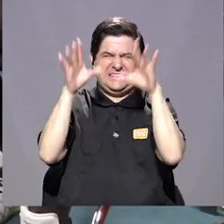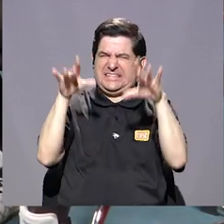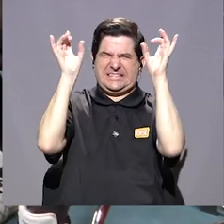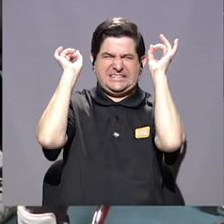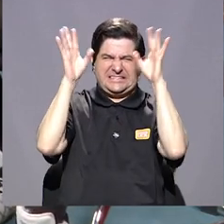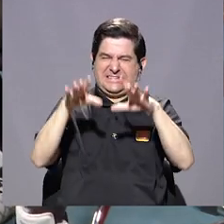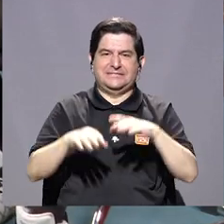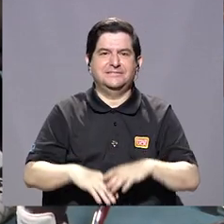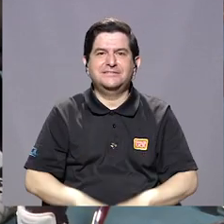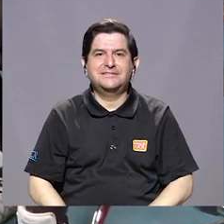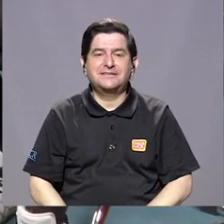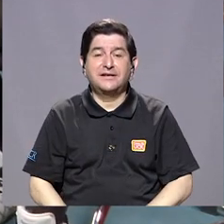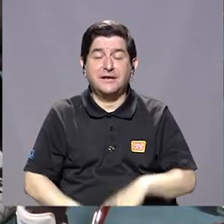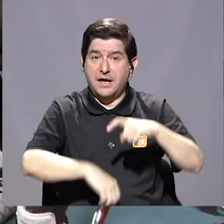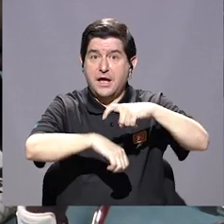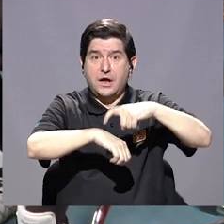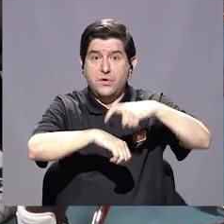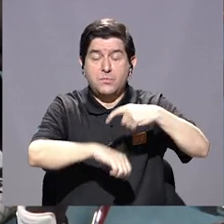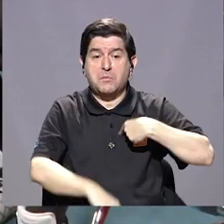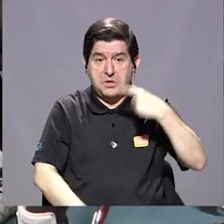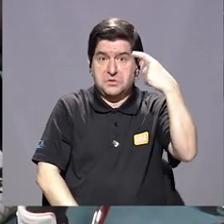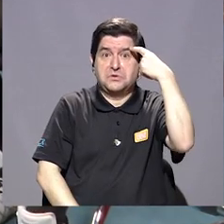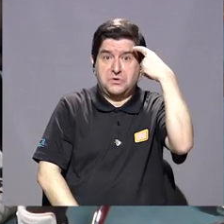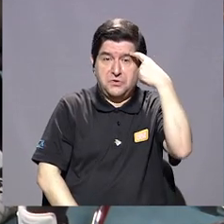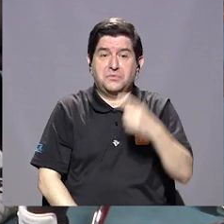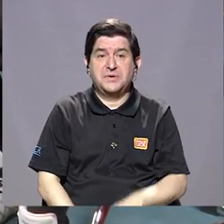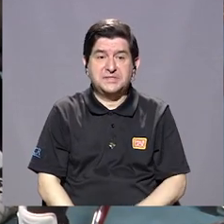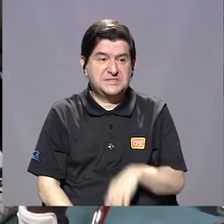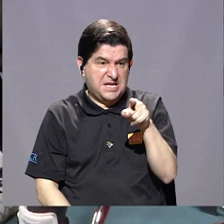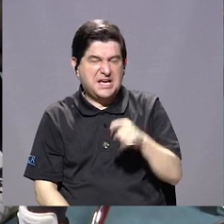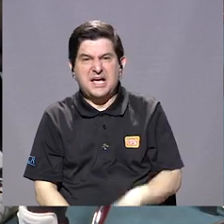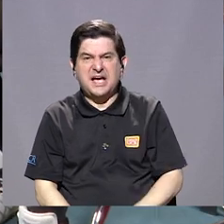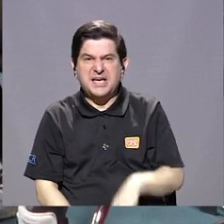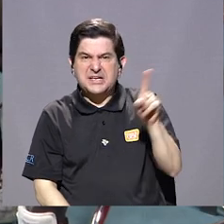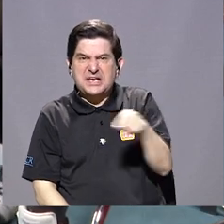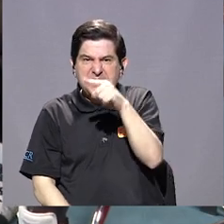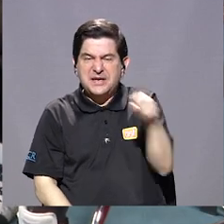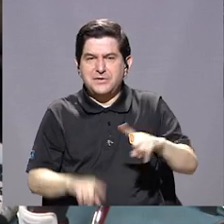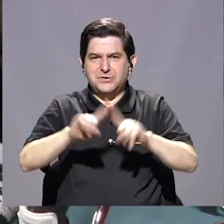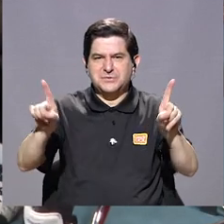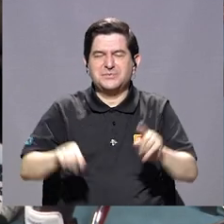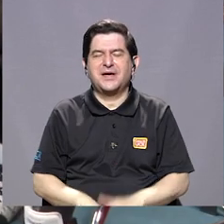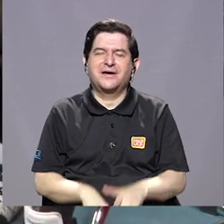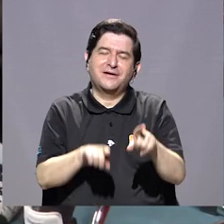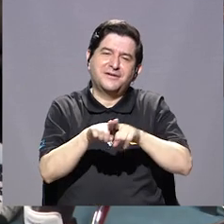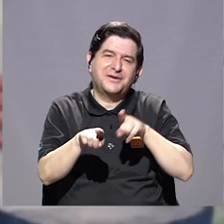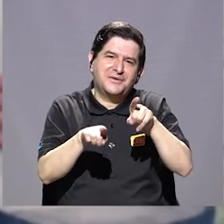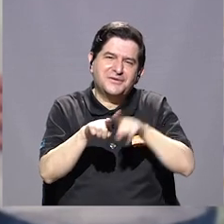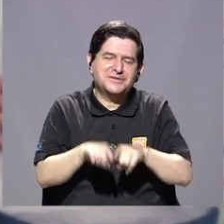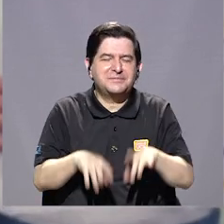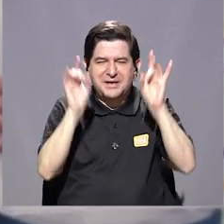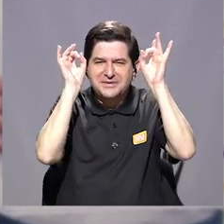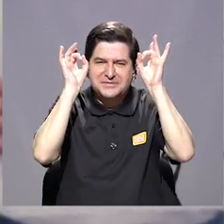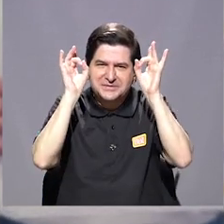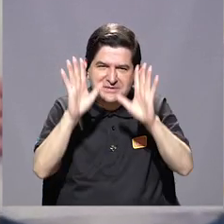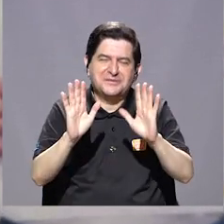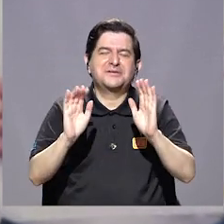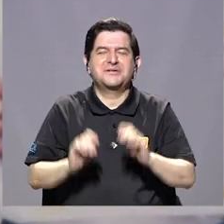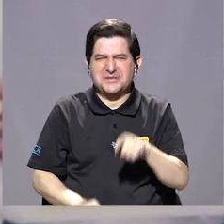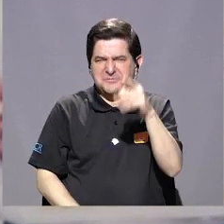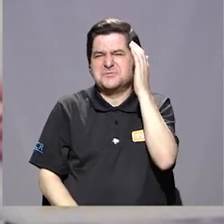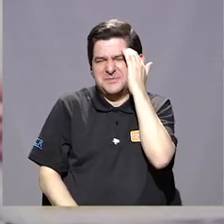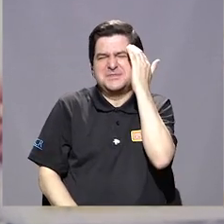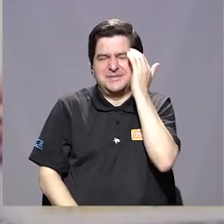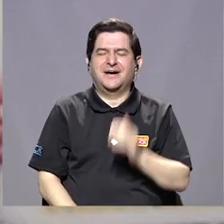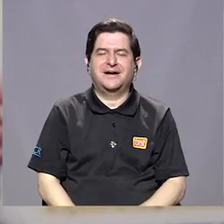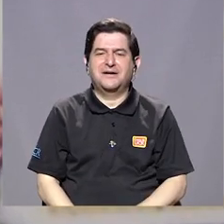Creía que en algún momento llegué a pensar en eliminarlos, pero usted sabe cómo es uno, hermanillo, ¿verdad? Es terrible, pequeño. Gracias